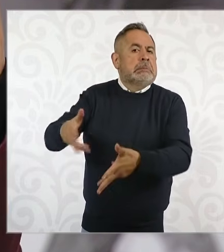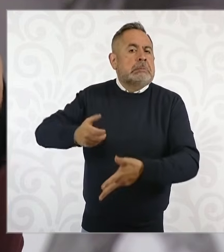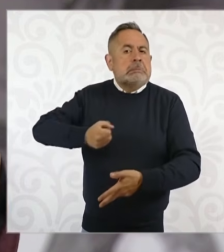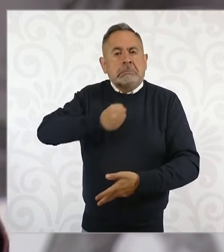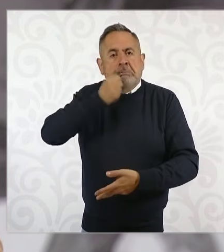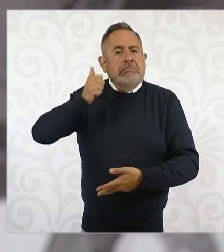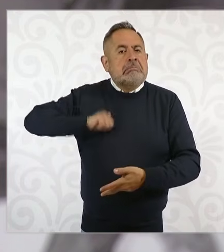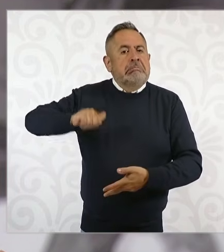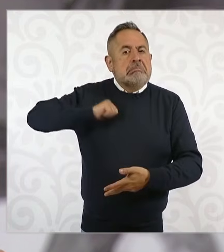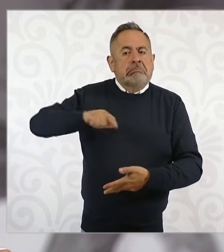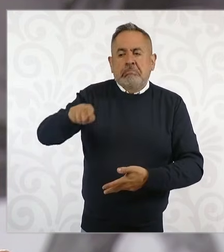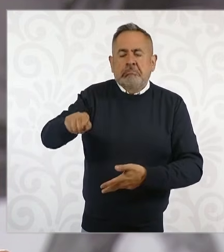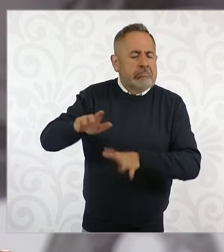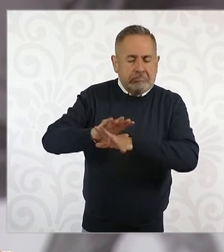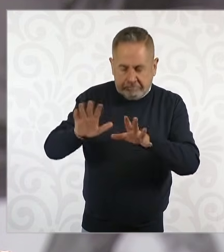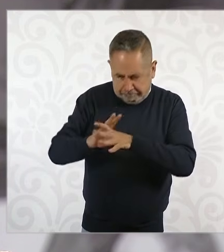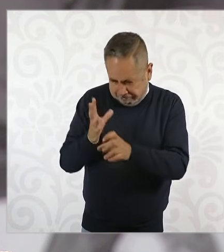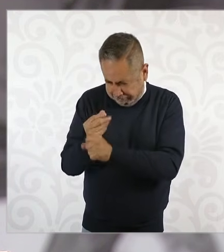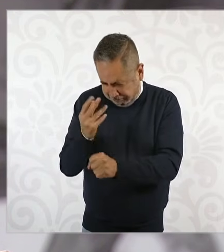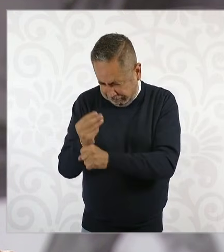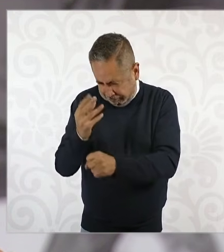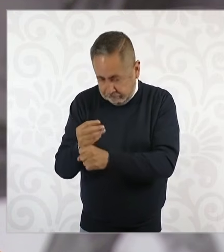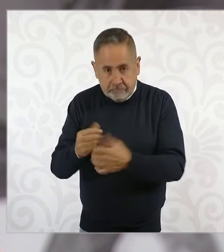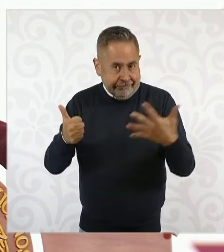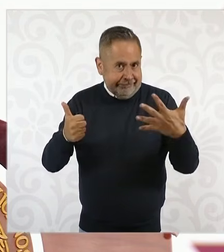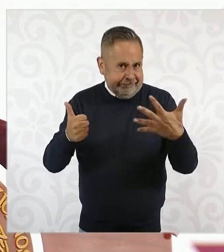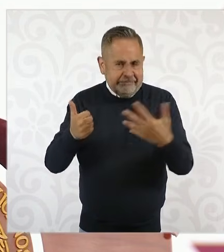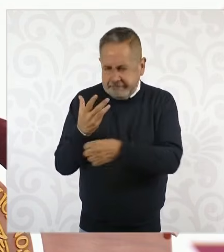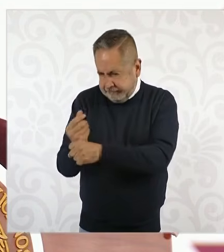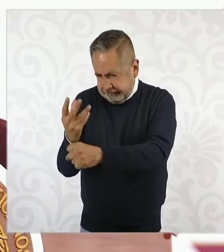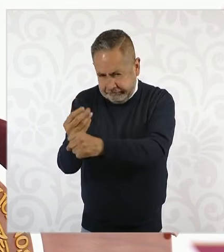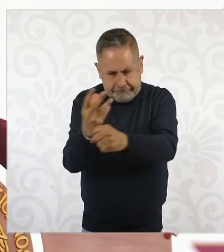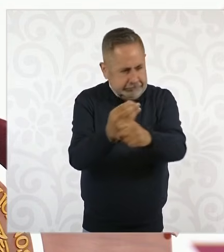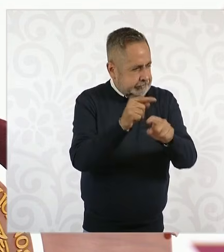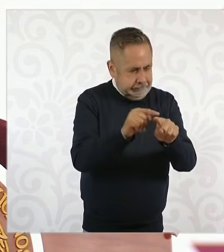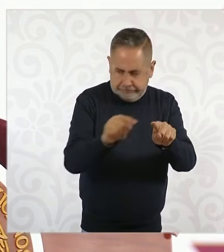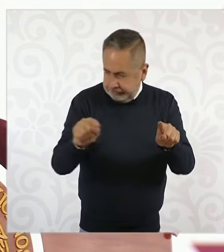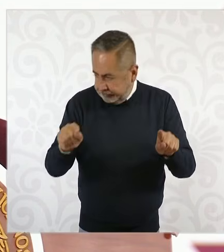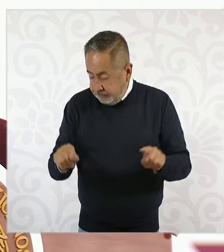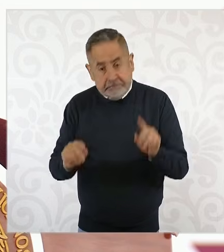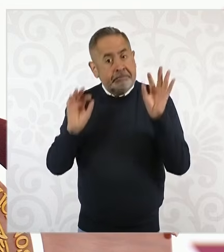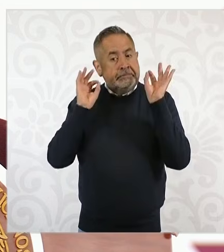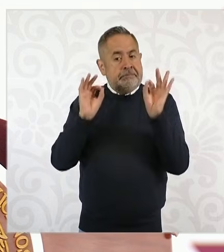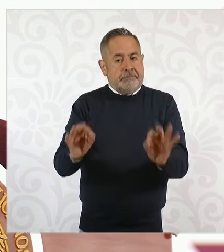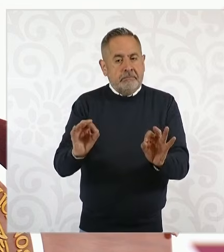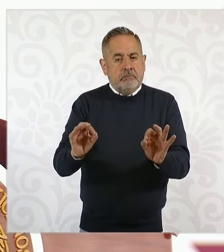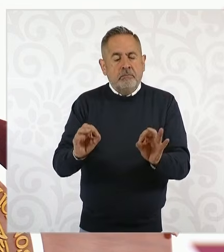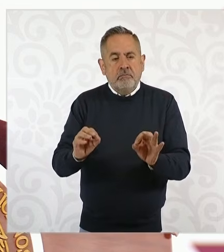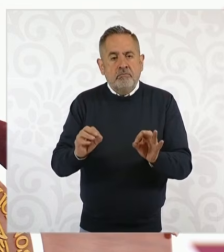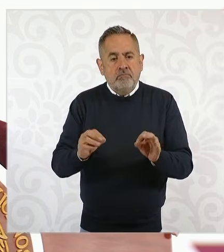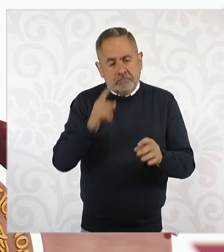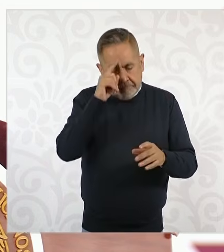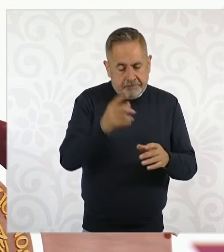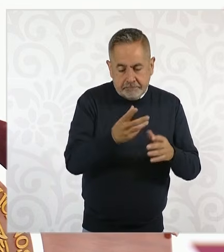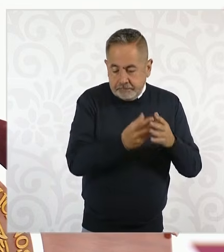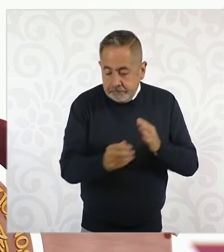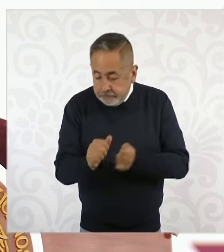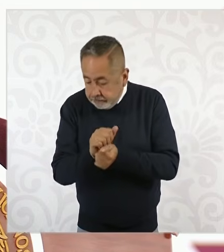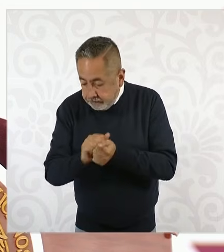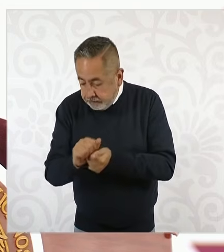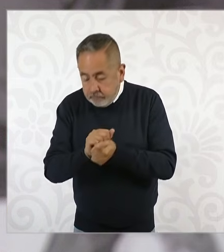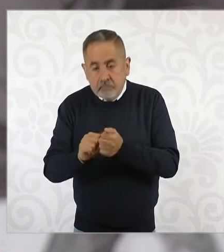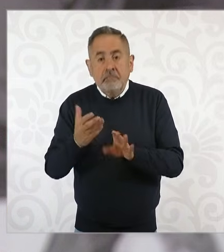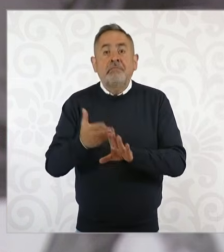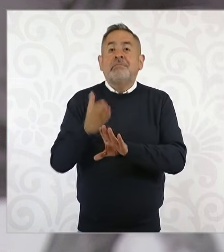México desde años atrás, de las 6 refinerías, para que no se produzca un combustible que antes se usaba